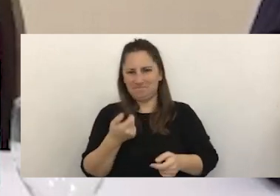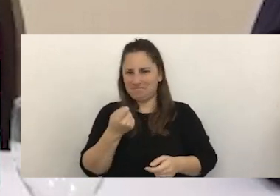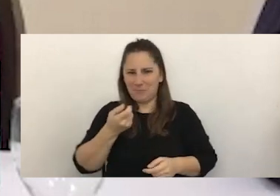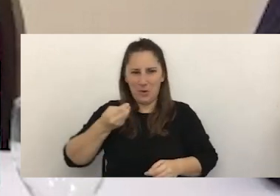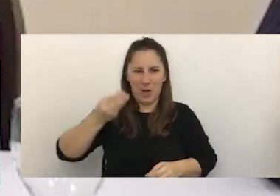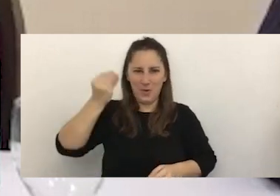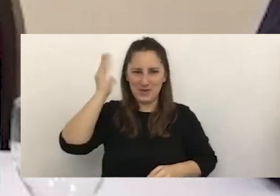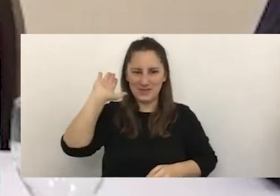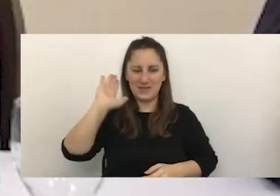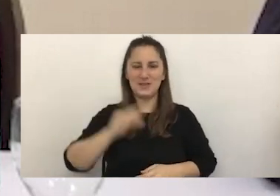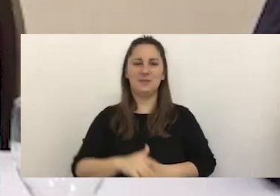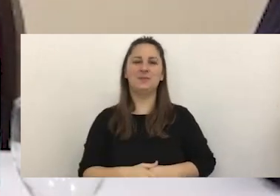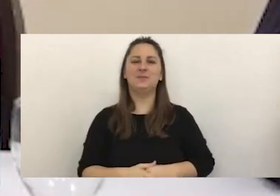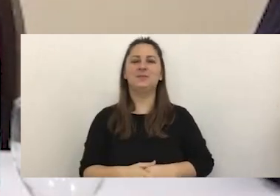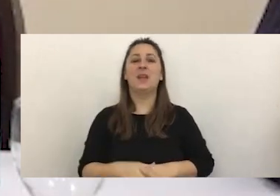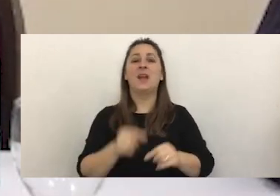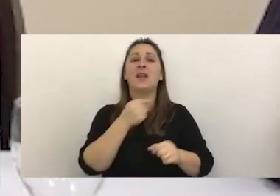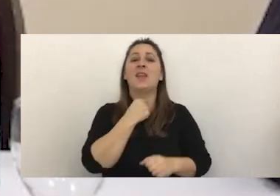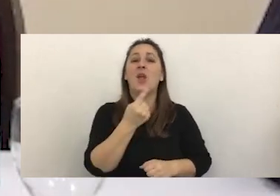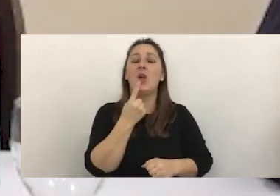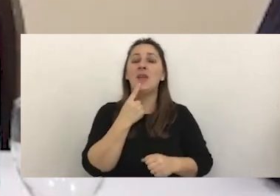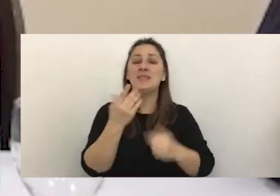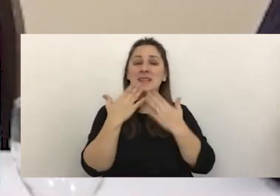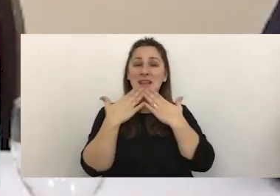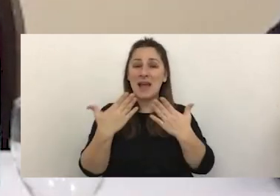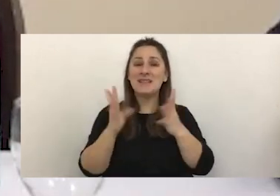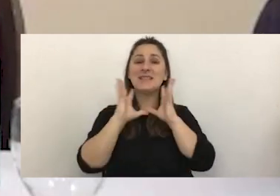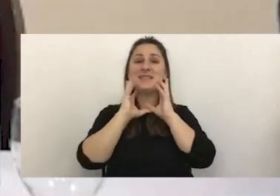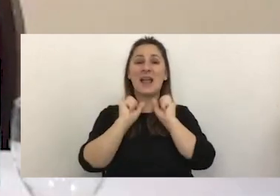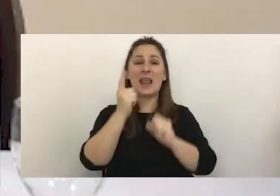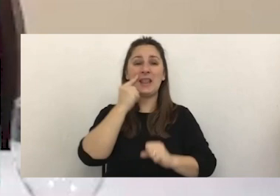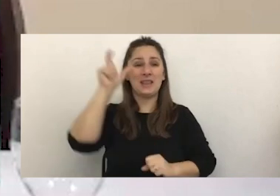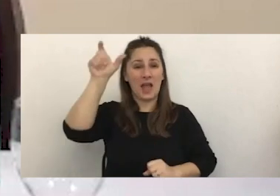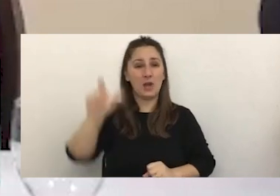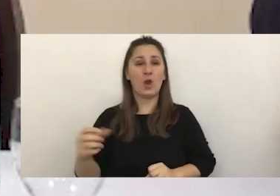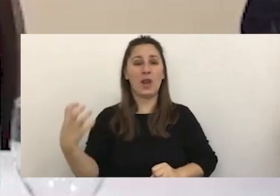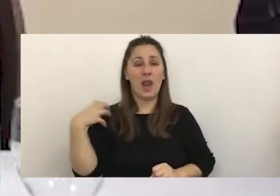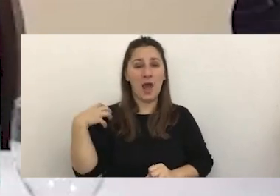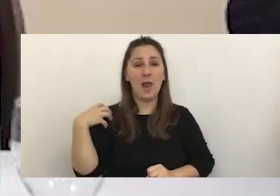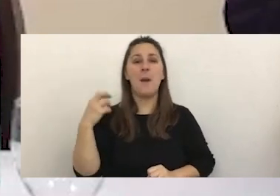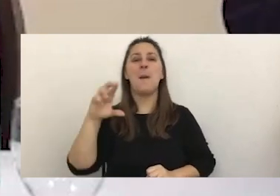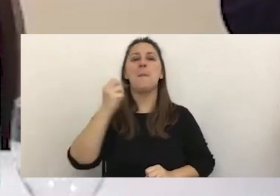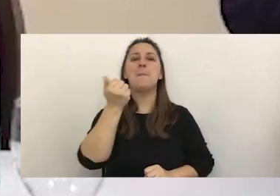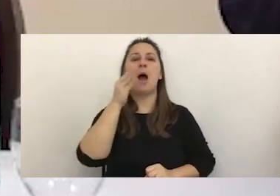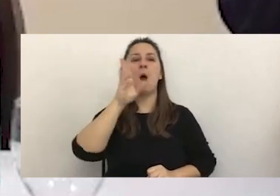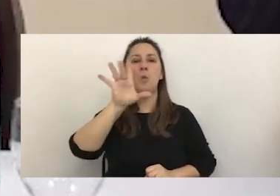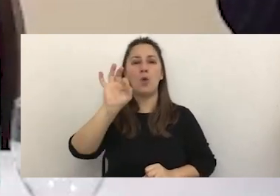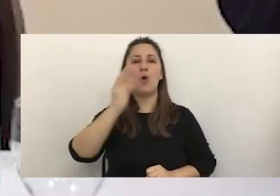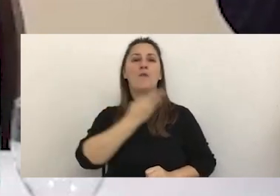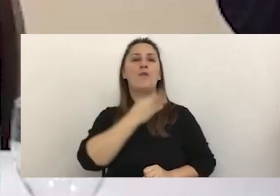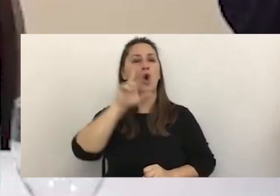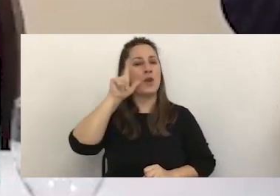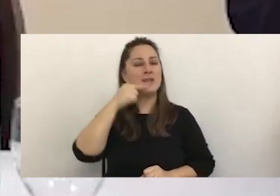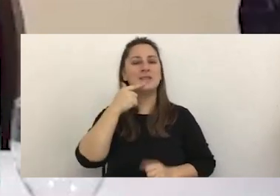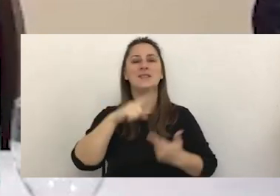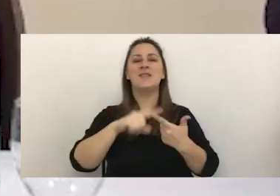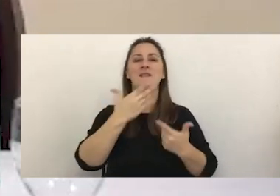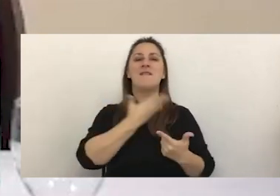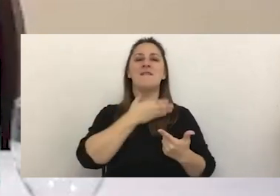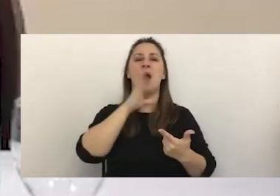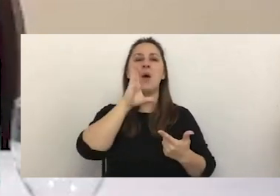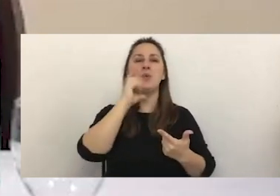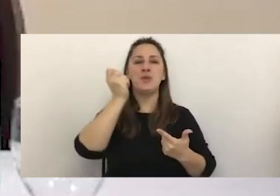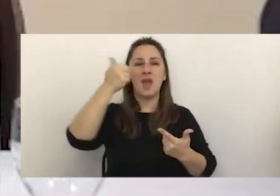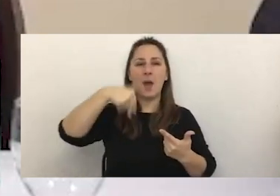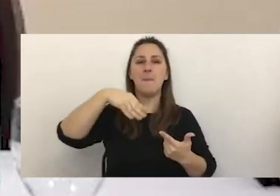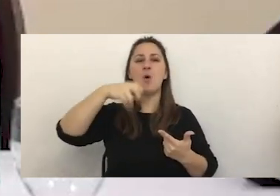no quiero dejar de agradecer a nuestro secretario general, al compañero Pablo Flores, a Fabián Morelo, que siempre nos